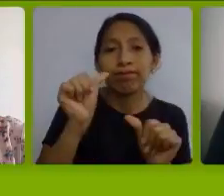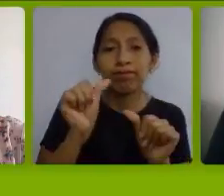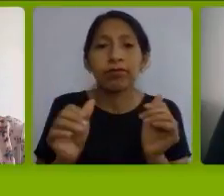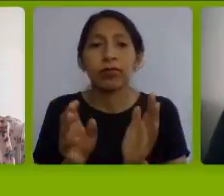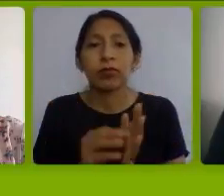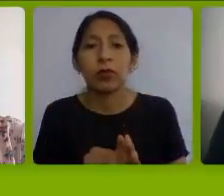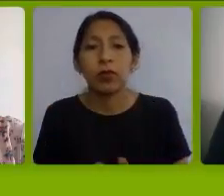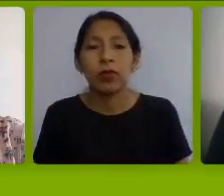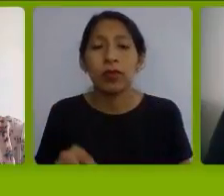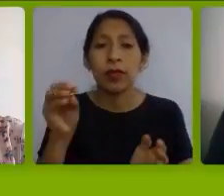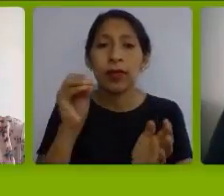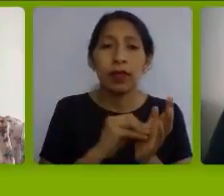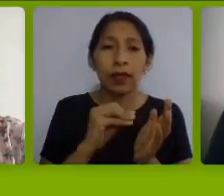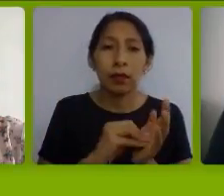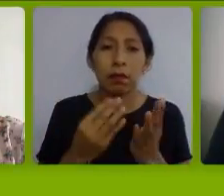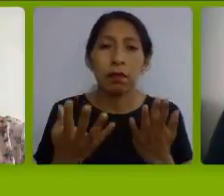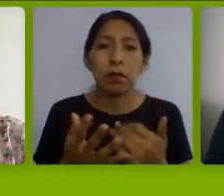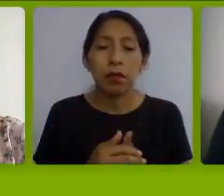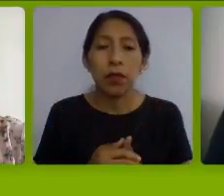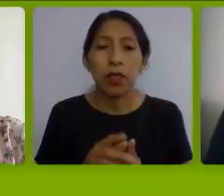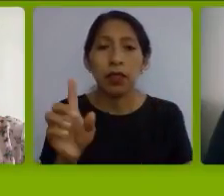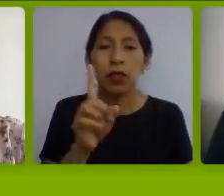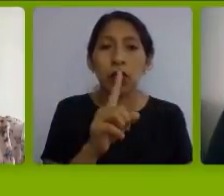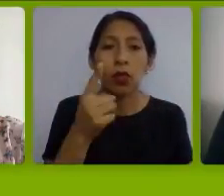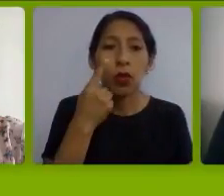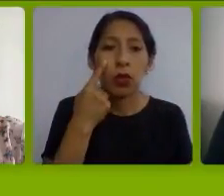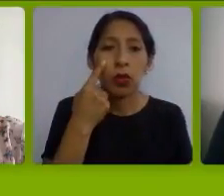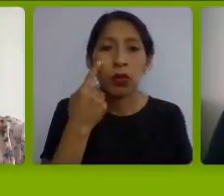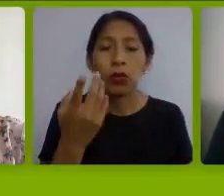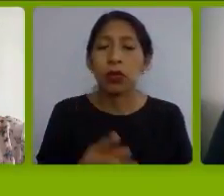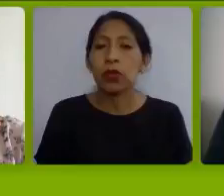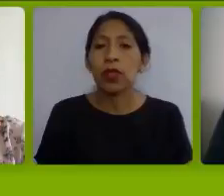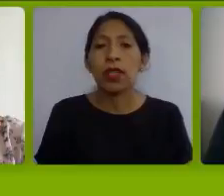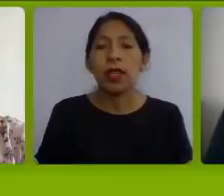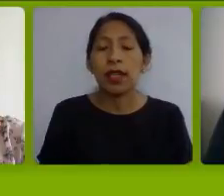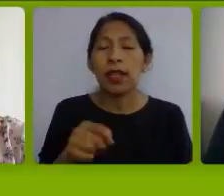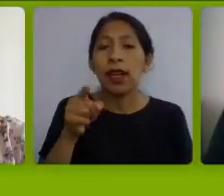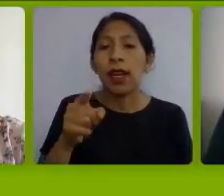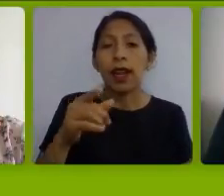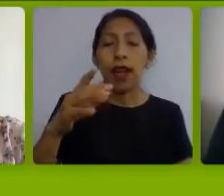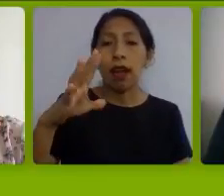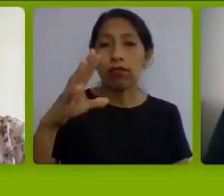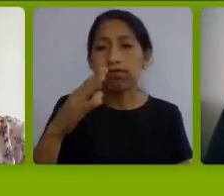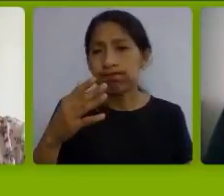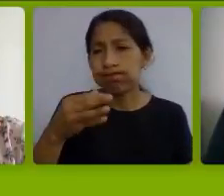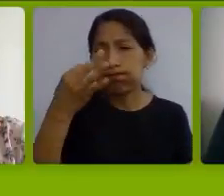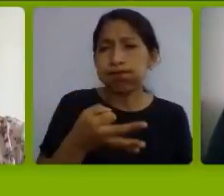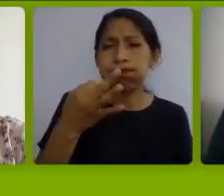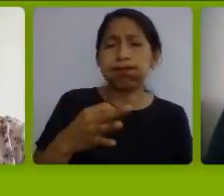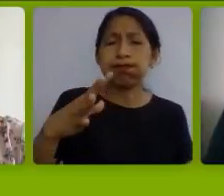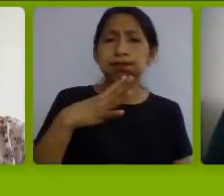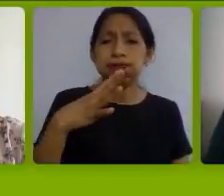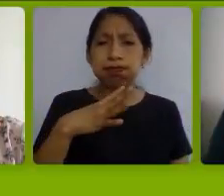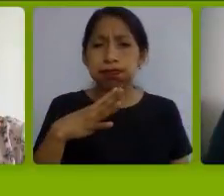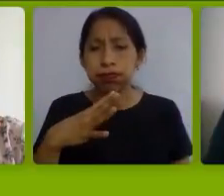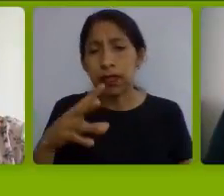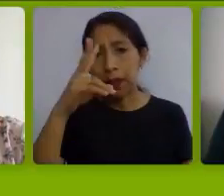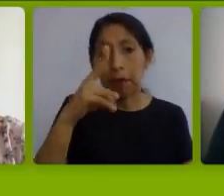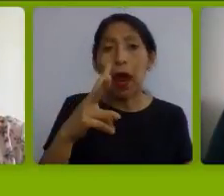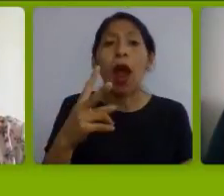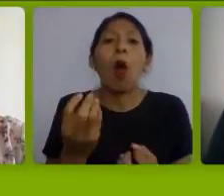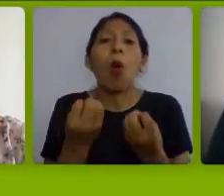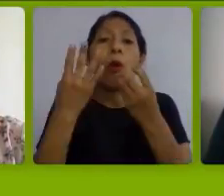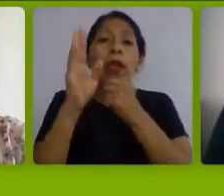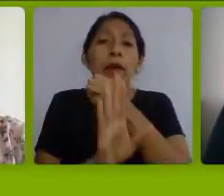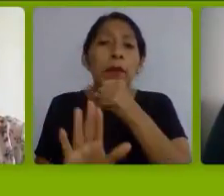tema de que no conoce la calidad de los servicios, no conoce cuánto se puede garantizar o